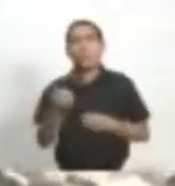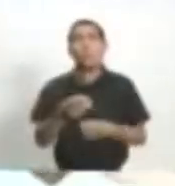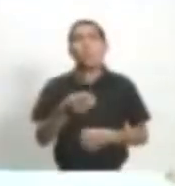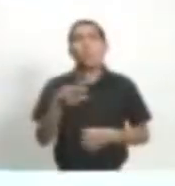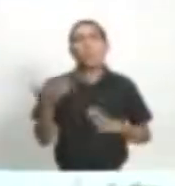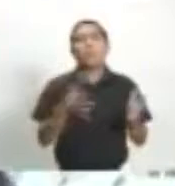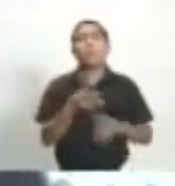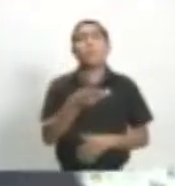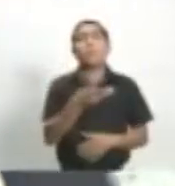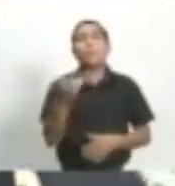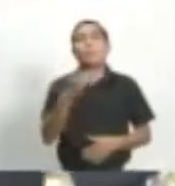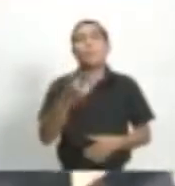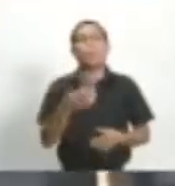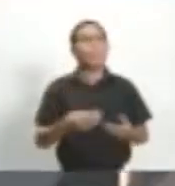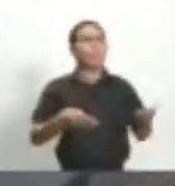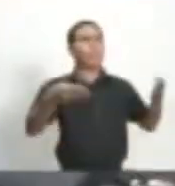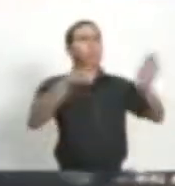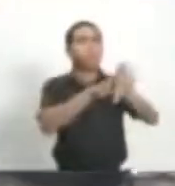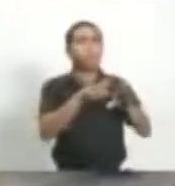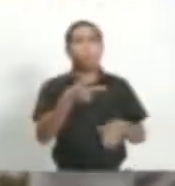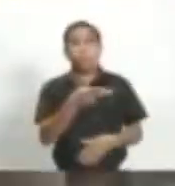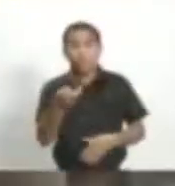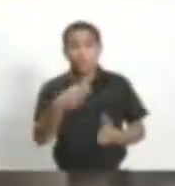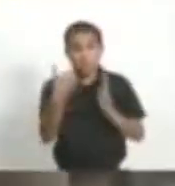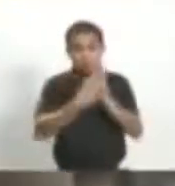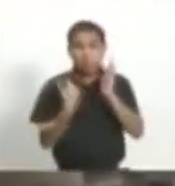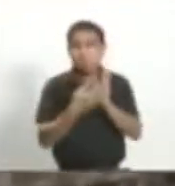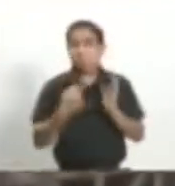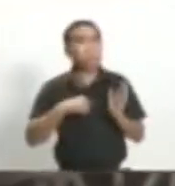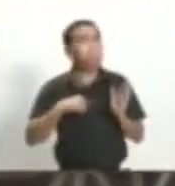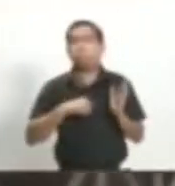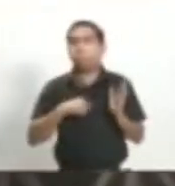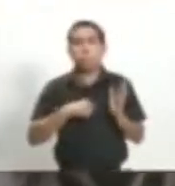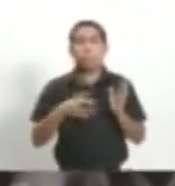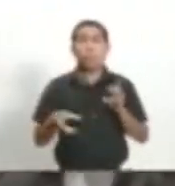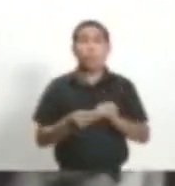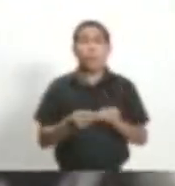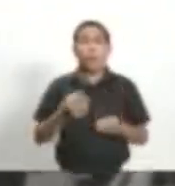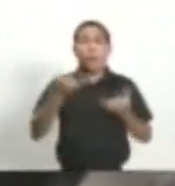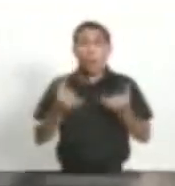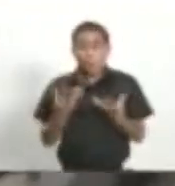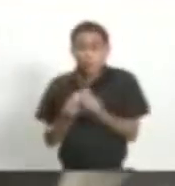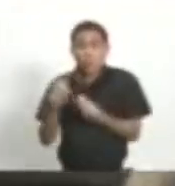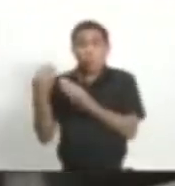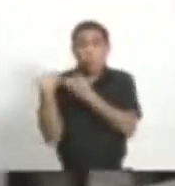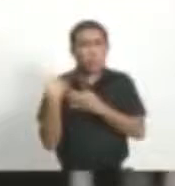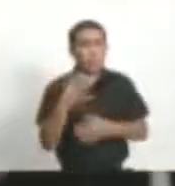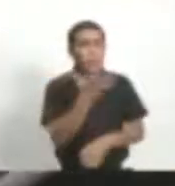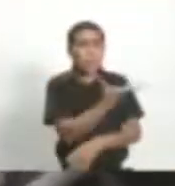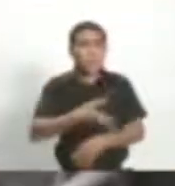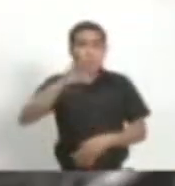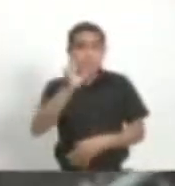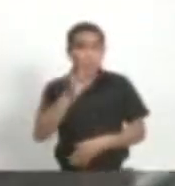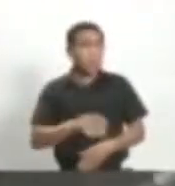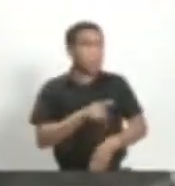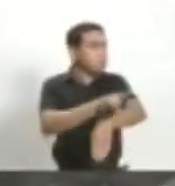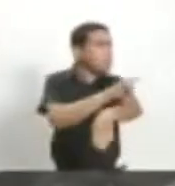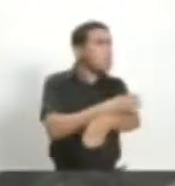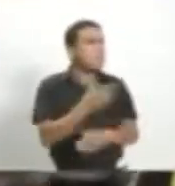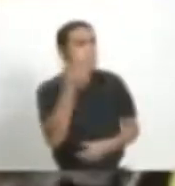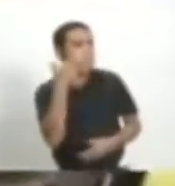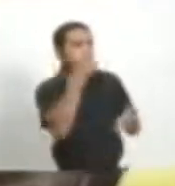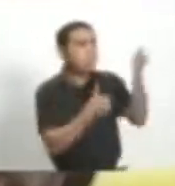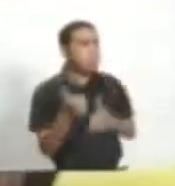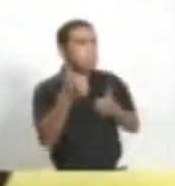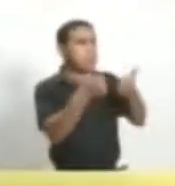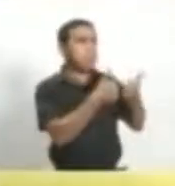tenían licencia. Con este panorama, no existe una entidad que supervise la calidad de las construcciones que se realizan en la ciudad, aumentando